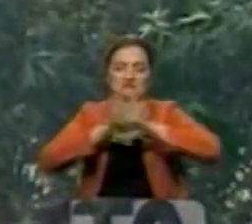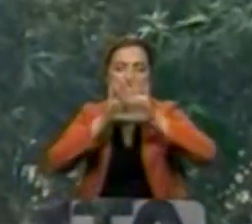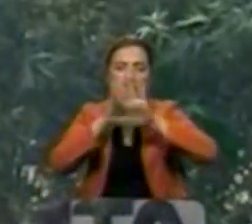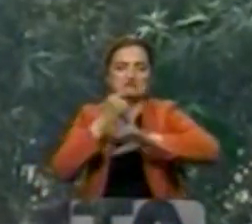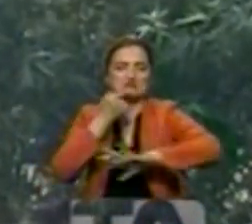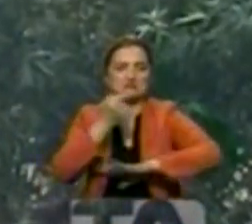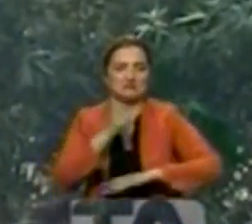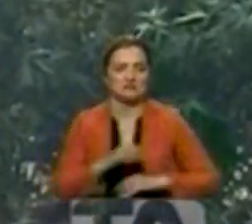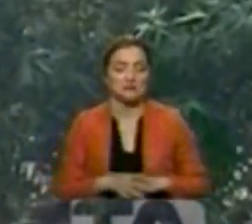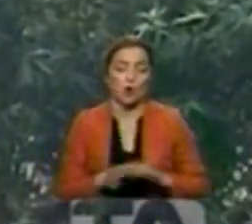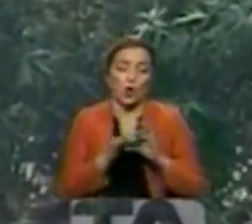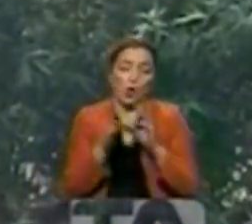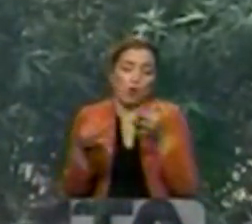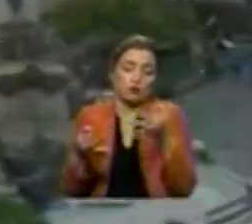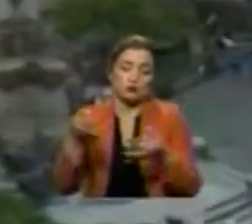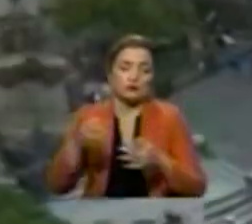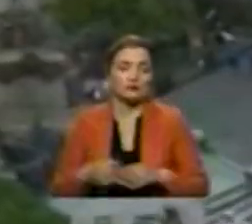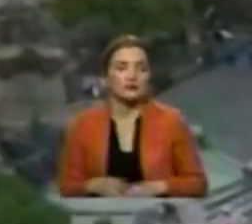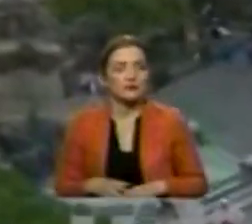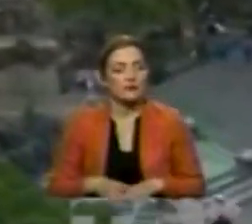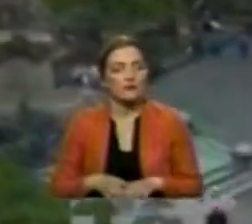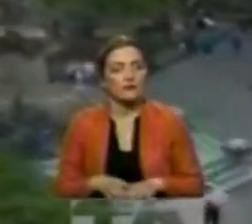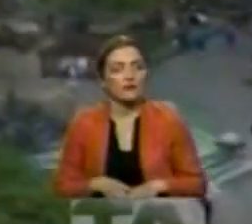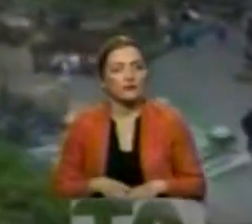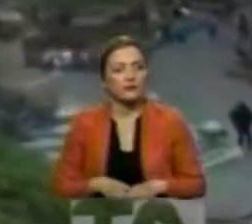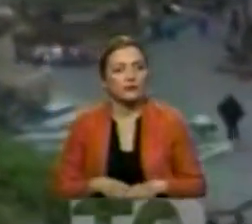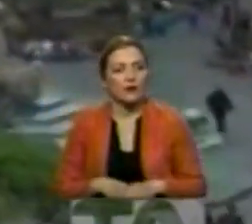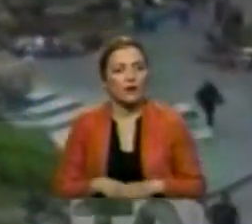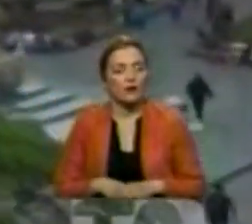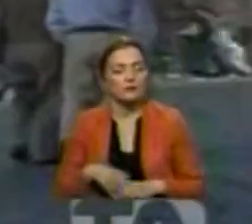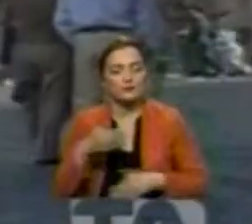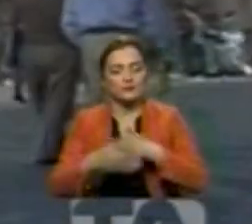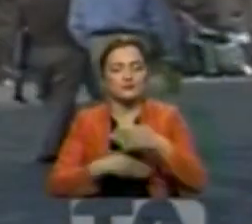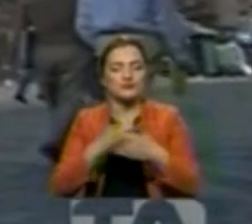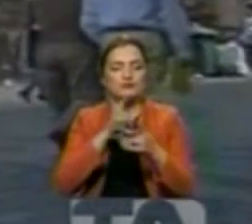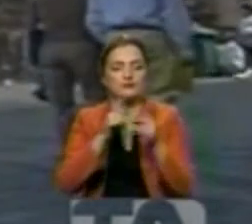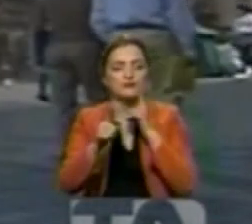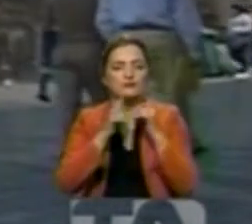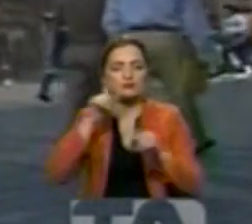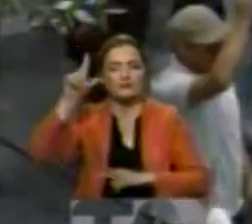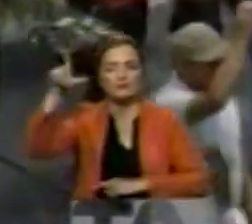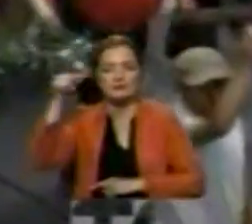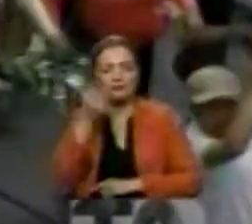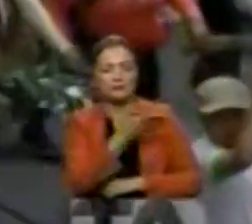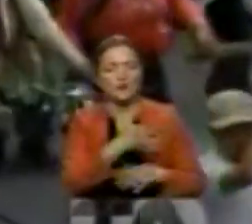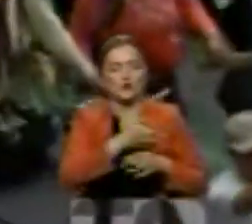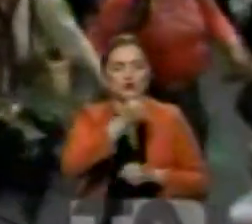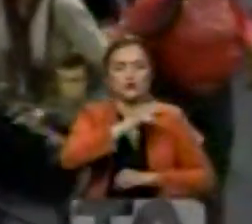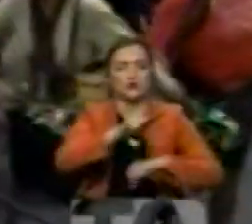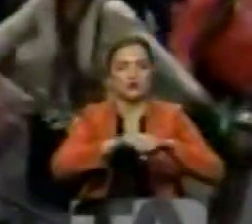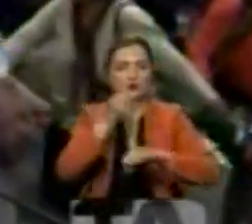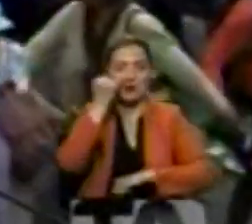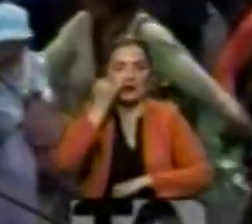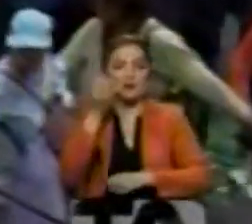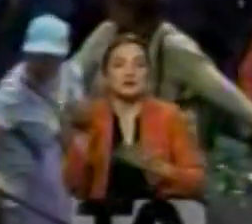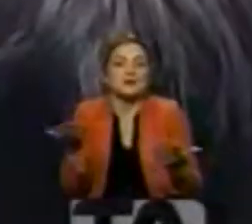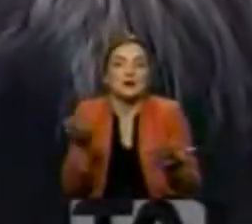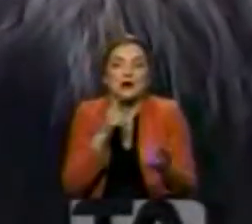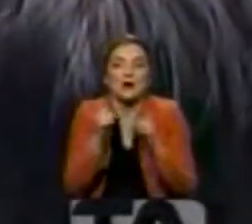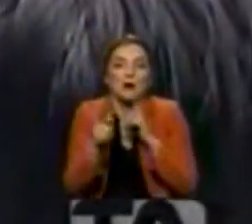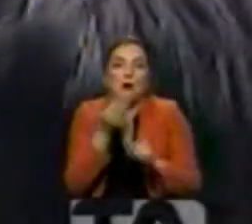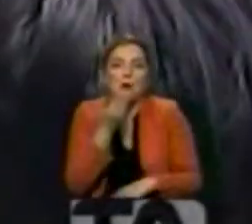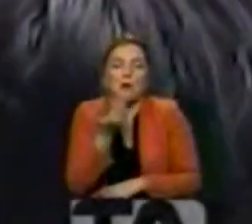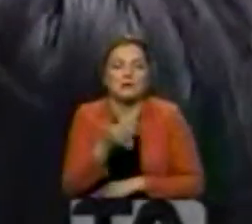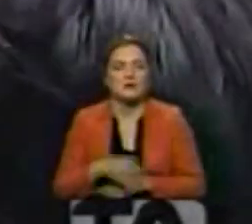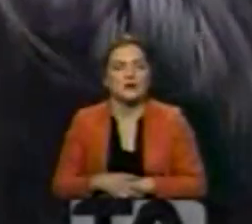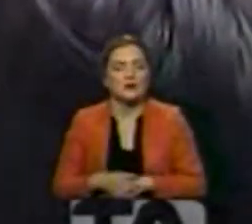que colaborará con la justicia. Pero entonces, ¿cómo queda el proceso de diálogo entre el gobierno y la CONAIE que aún no ha concluido? Tras la